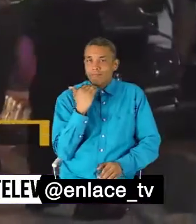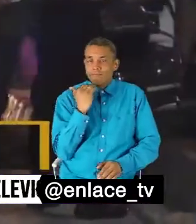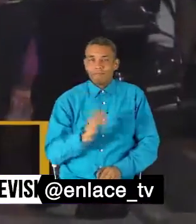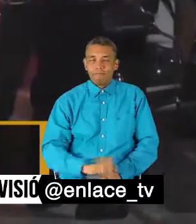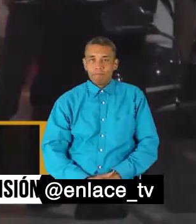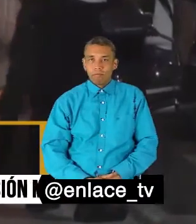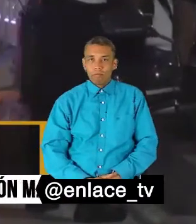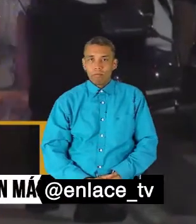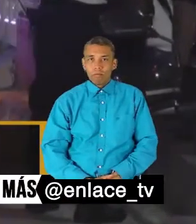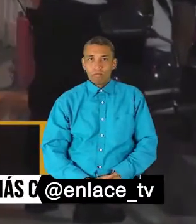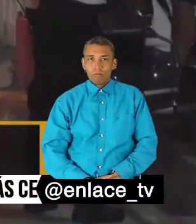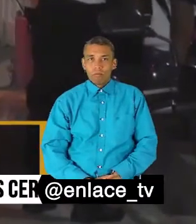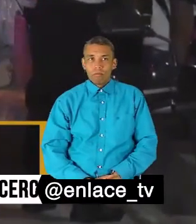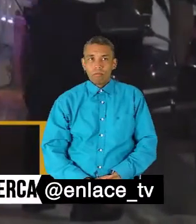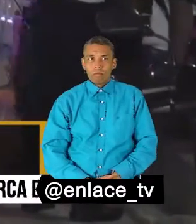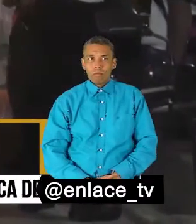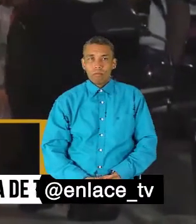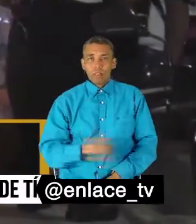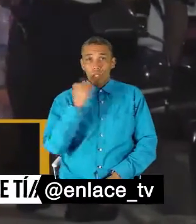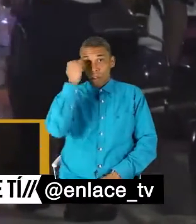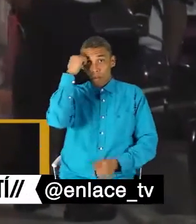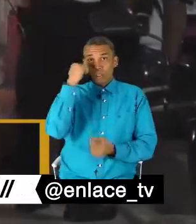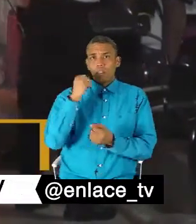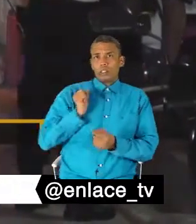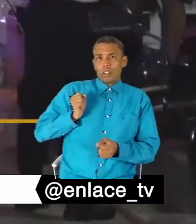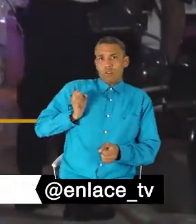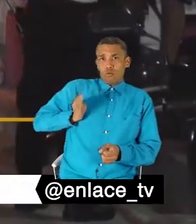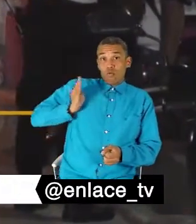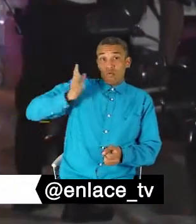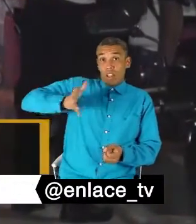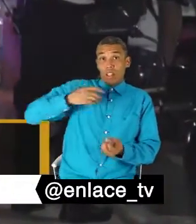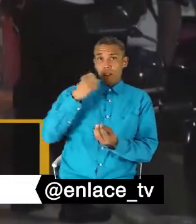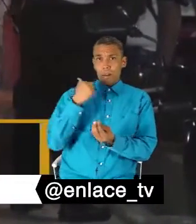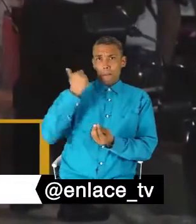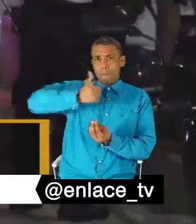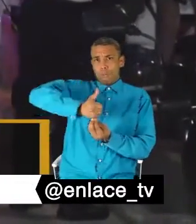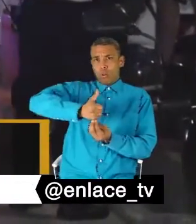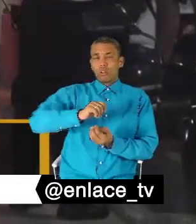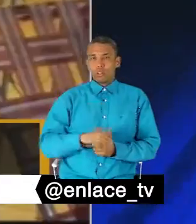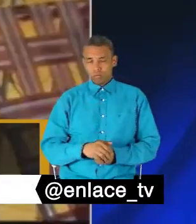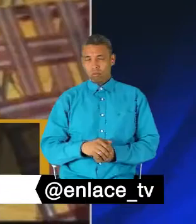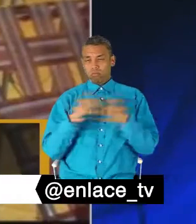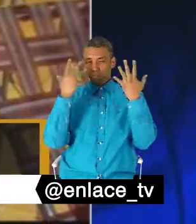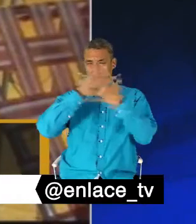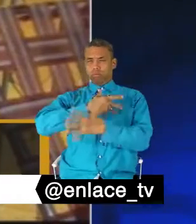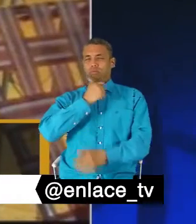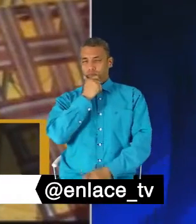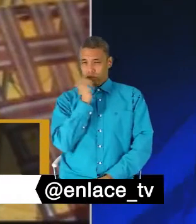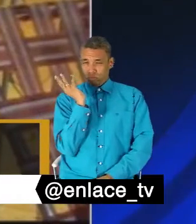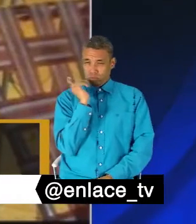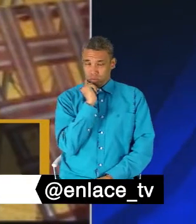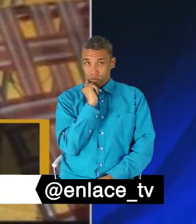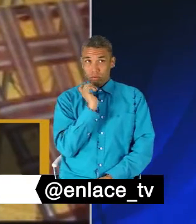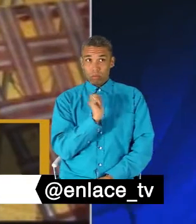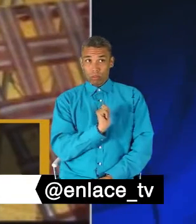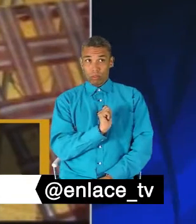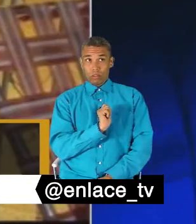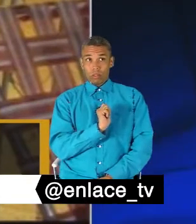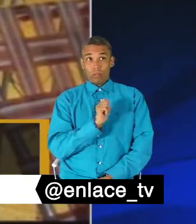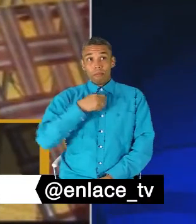total confusión quedó el profesor de patinaje del Club Infantas Julio Pinzón cuando anoche llegó a su casa del barrio Primero de Mayo y encontró a su hijo